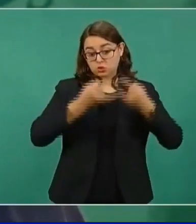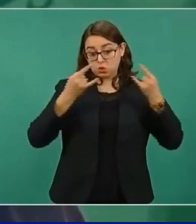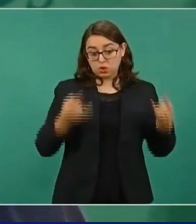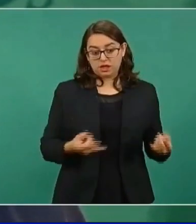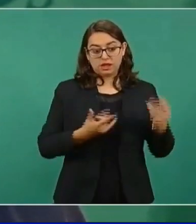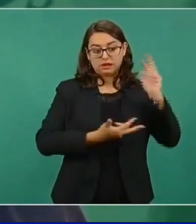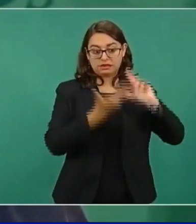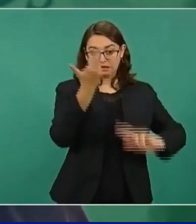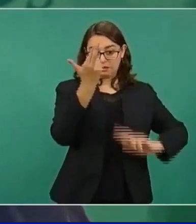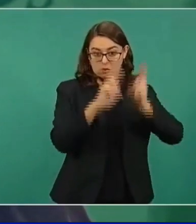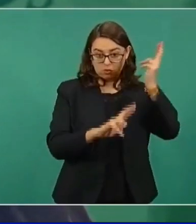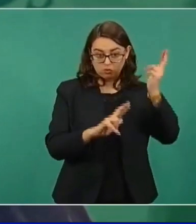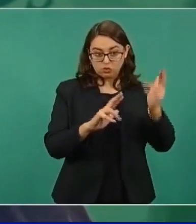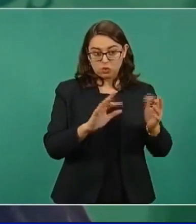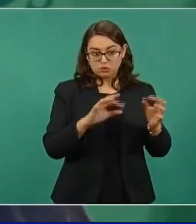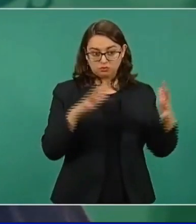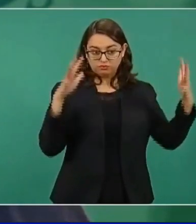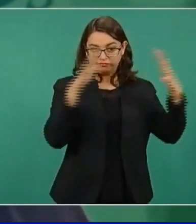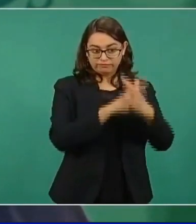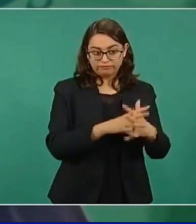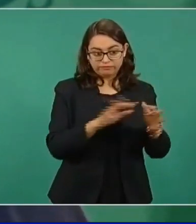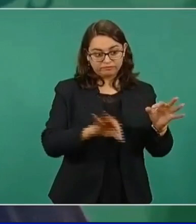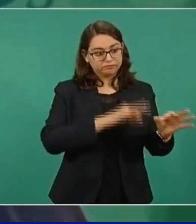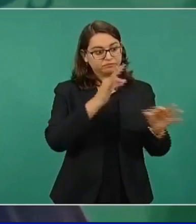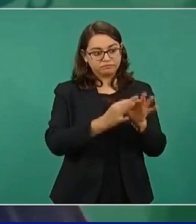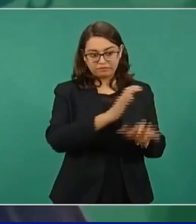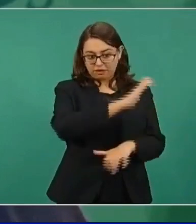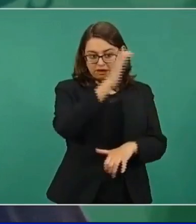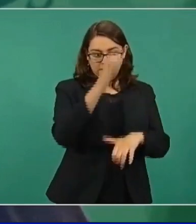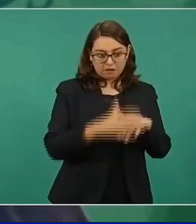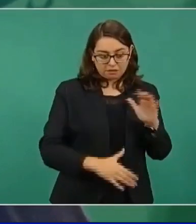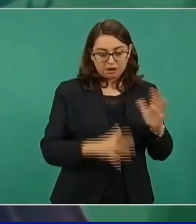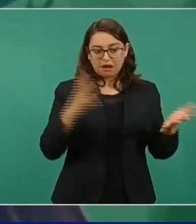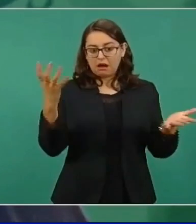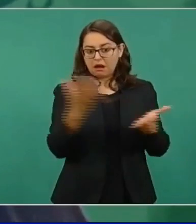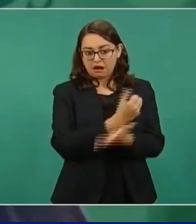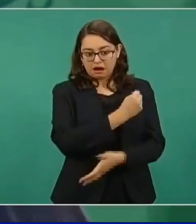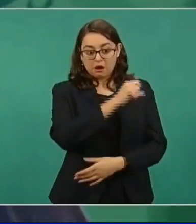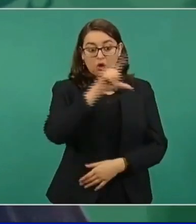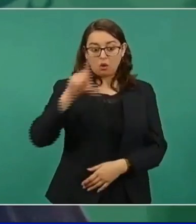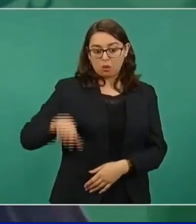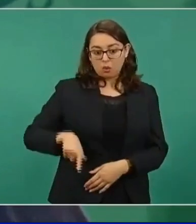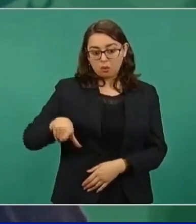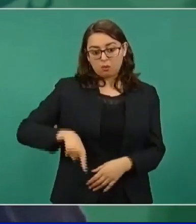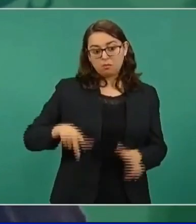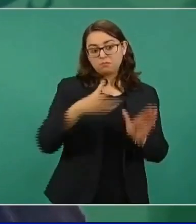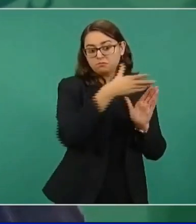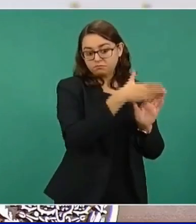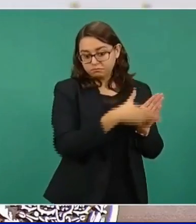llegaron a construir alrededor de 60